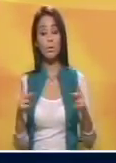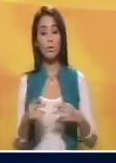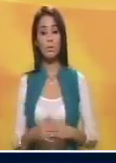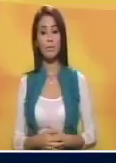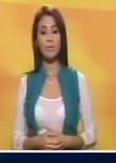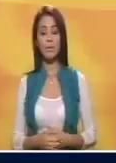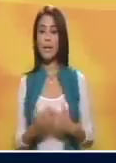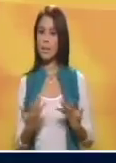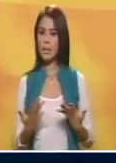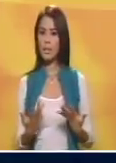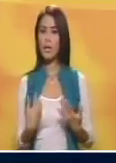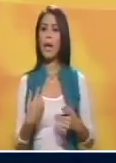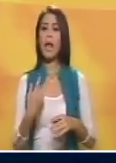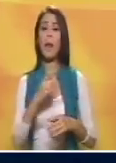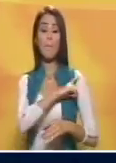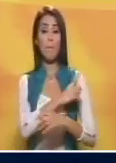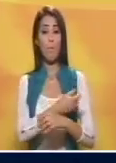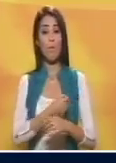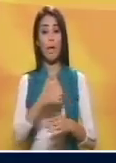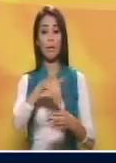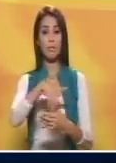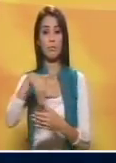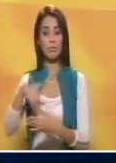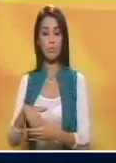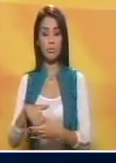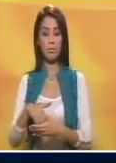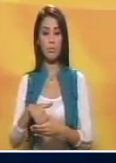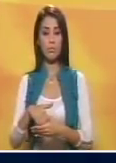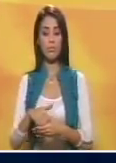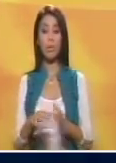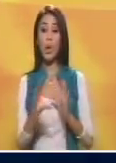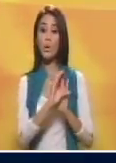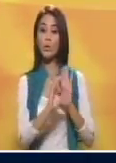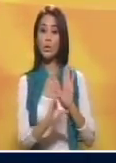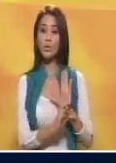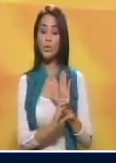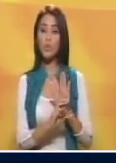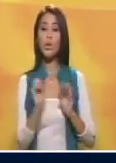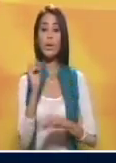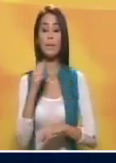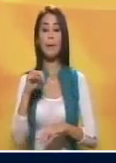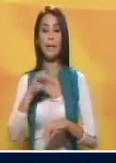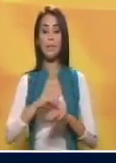caso el Poder Electoral como Poder Público Constituido y la Asamblea